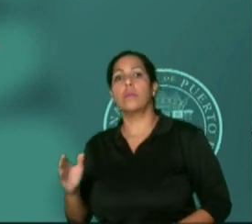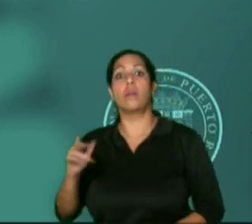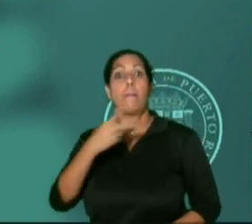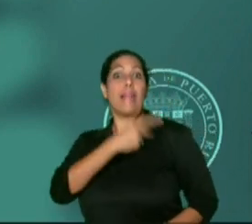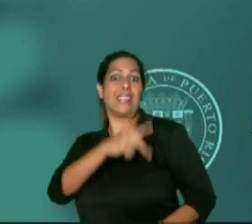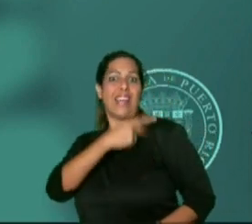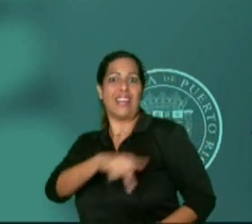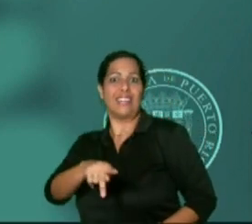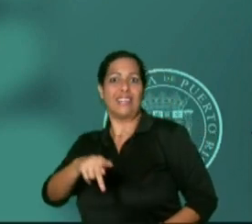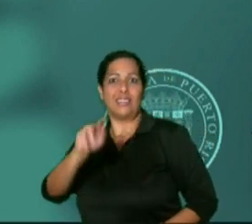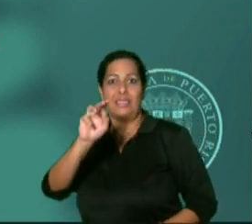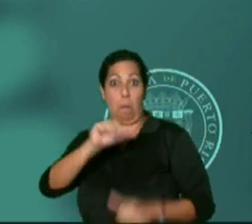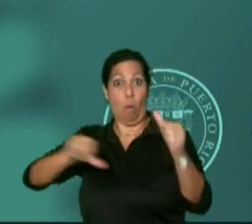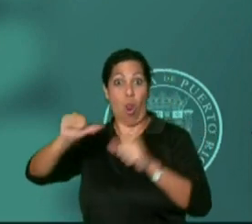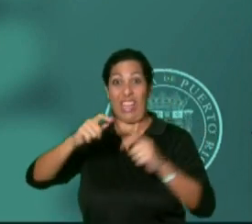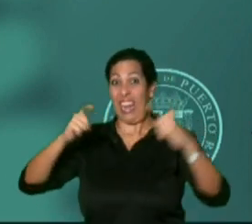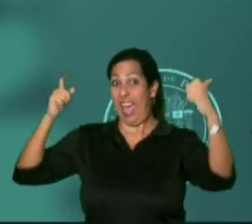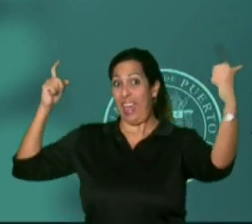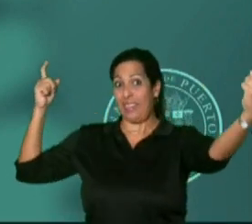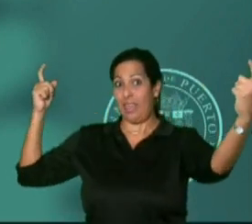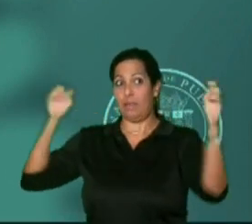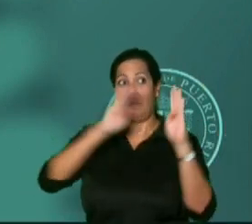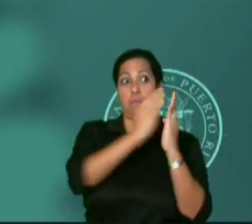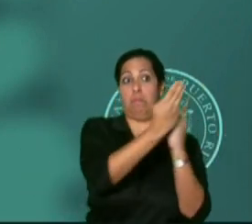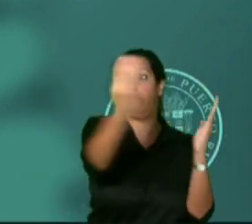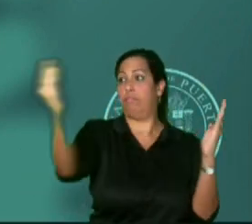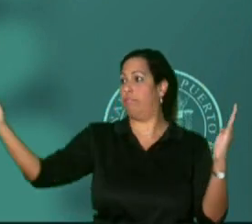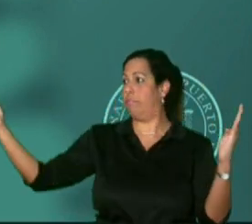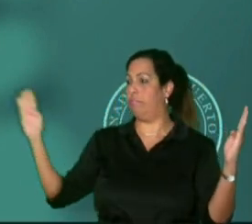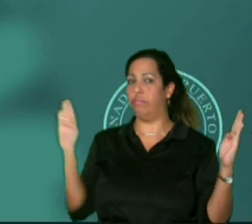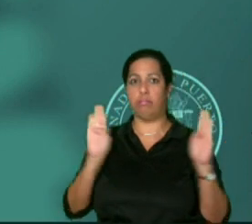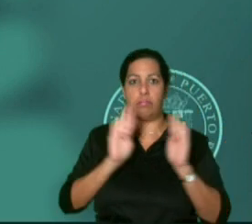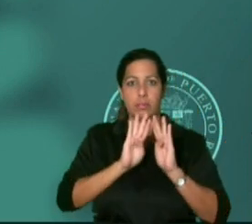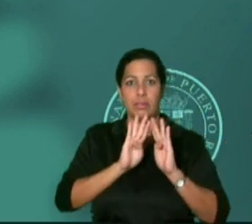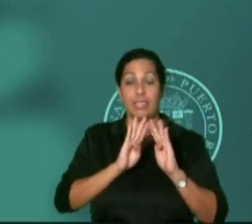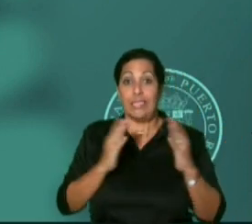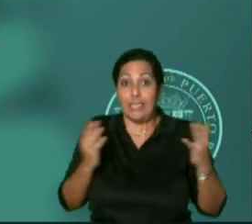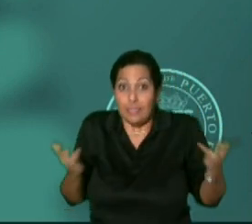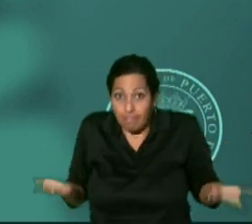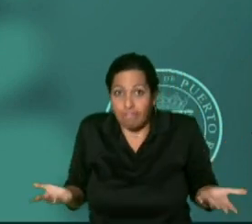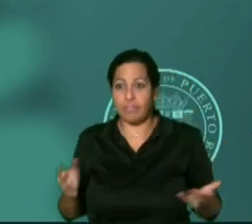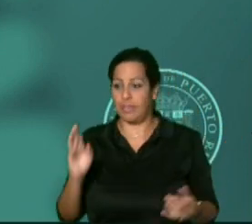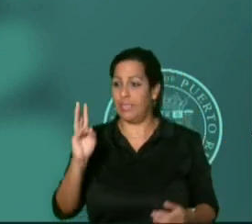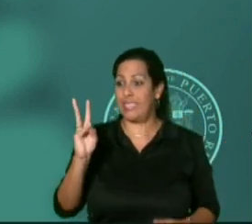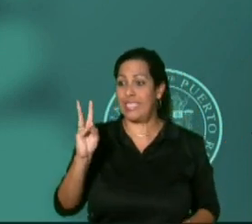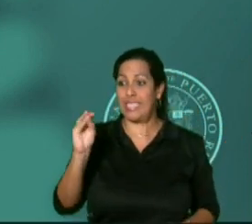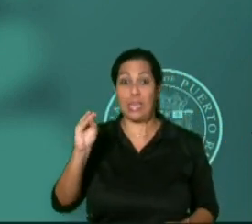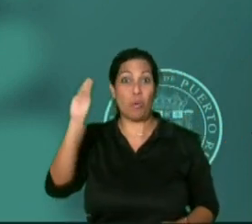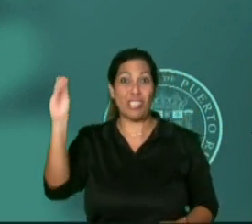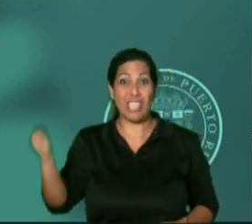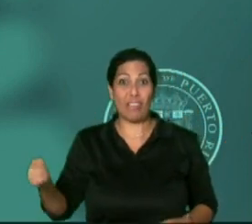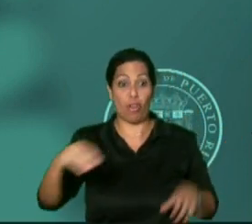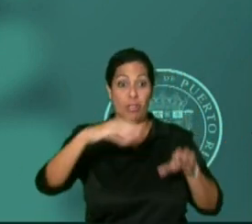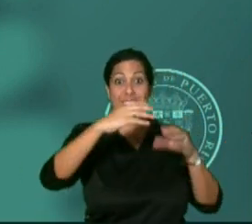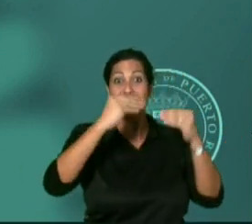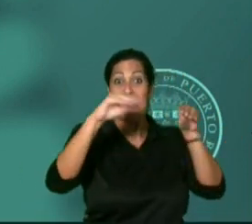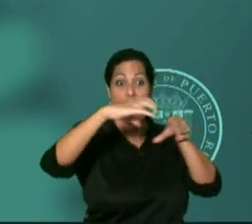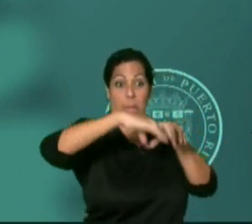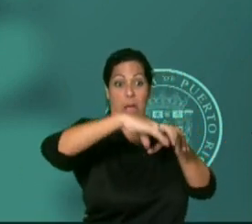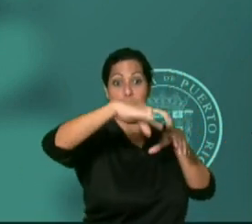comerciales de formato cerrado, tomando en consideración que el 60% de sus inquilinos son pequeños y